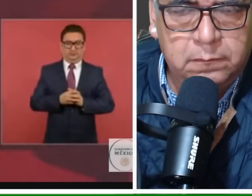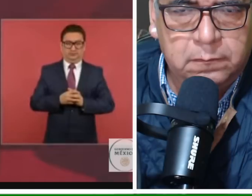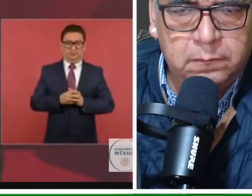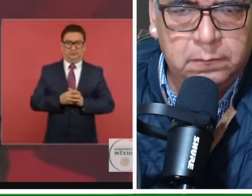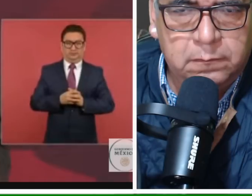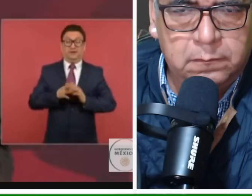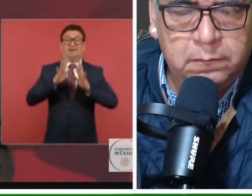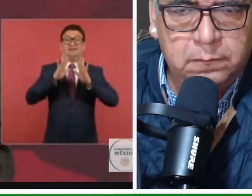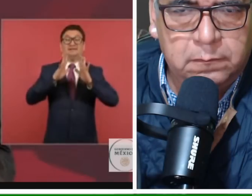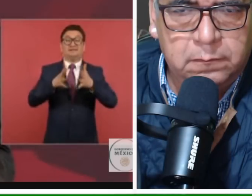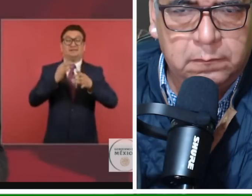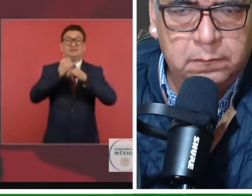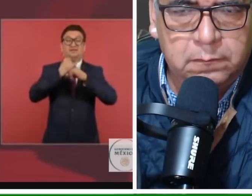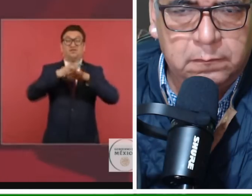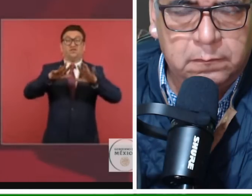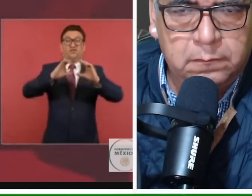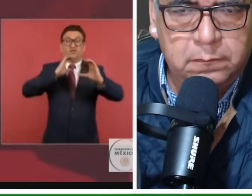una comunicación distinta, de